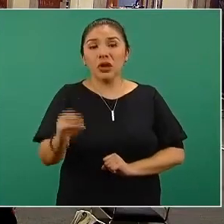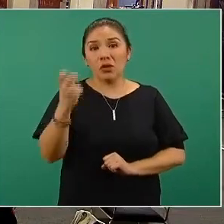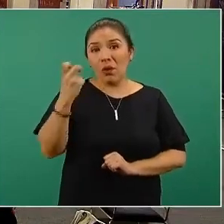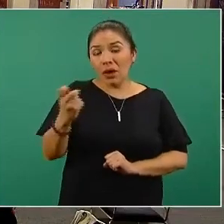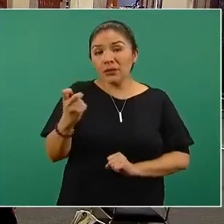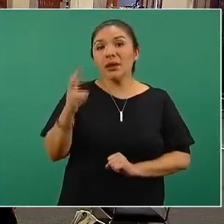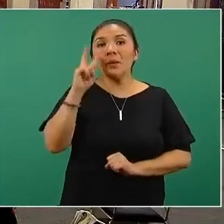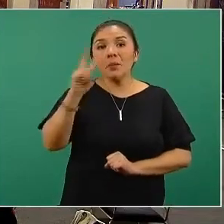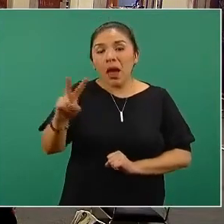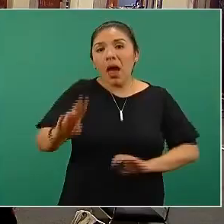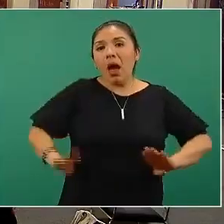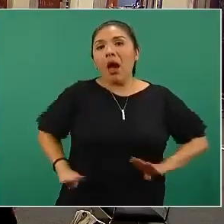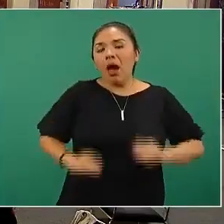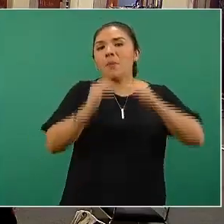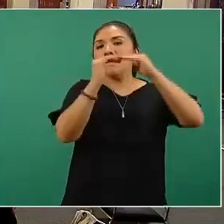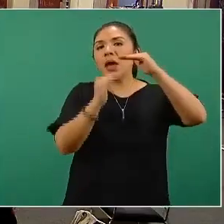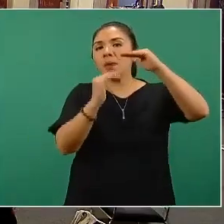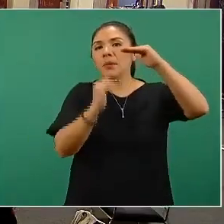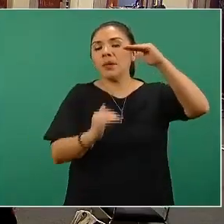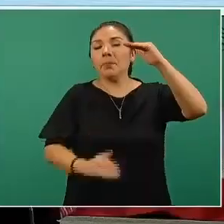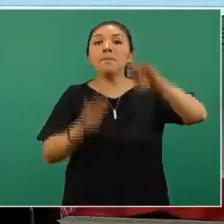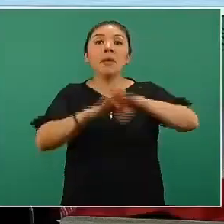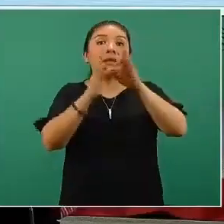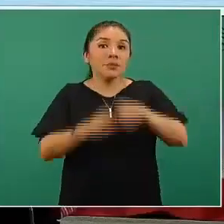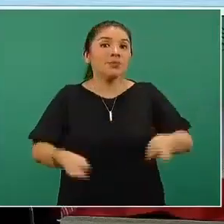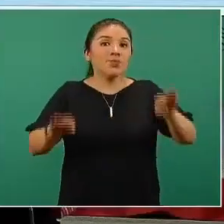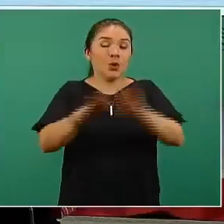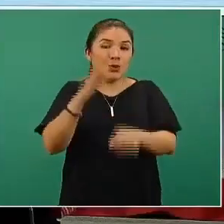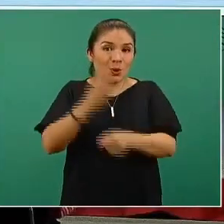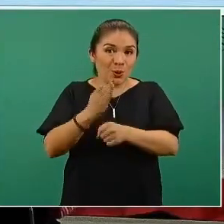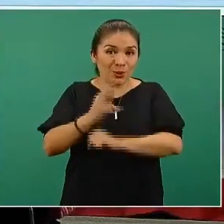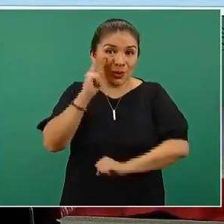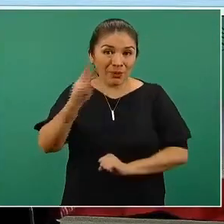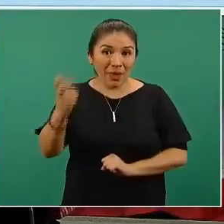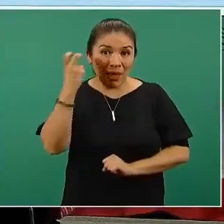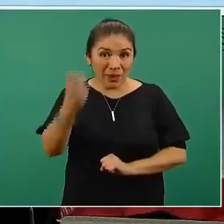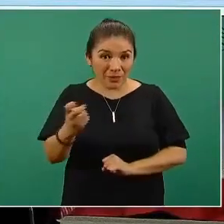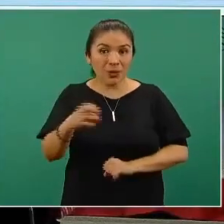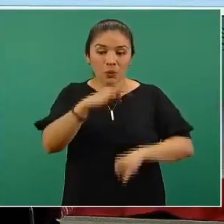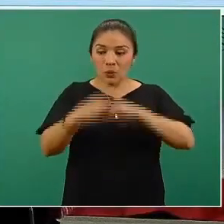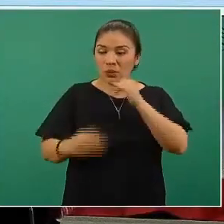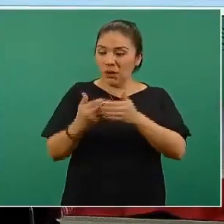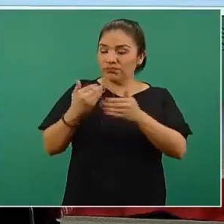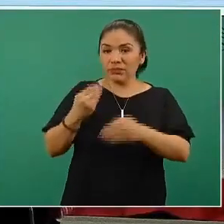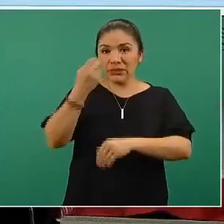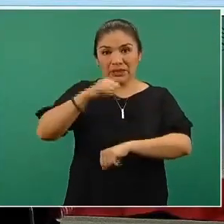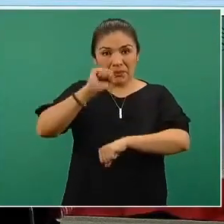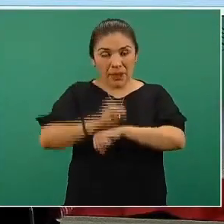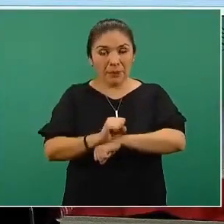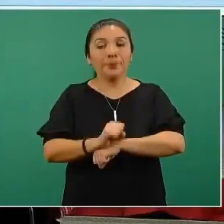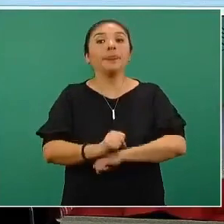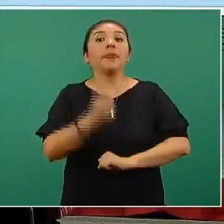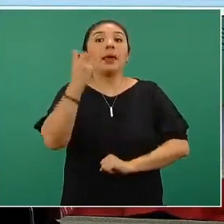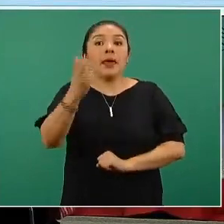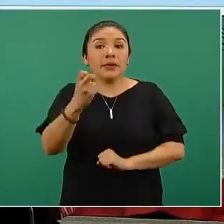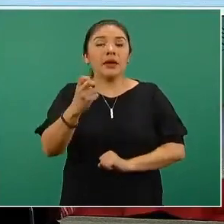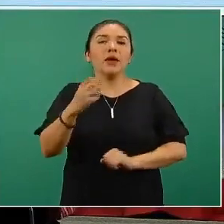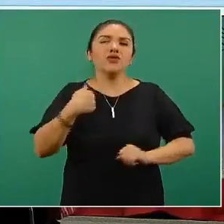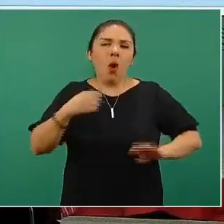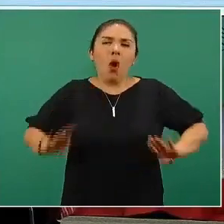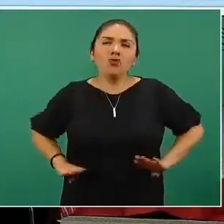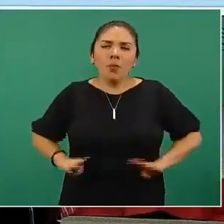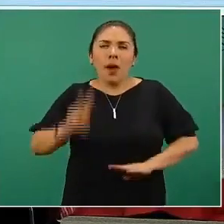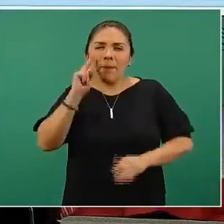esta reducción importante que hemos tenido en las últimas semanas. Y hemos estado con esta